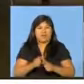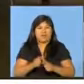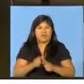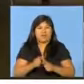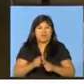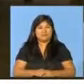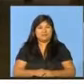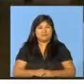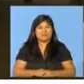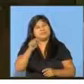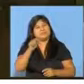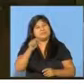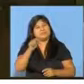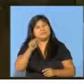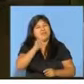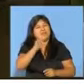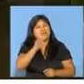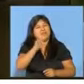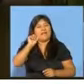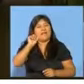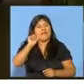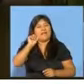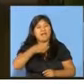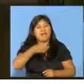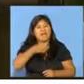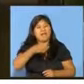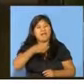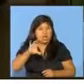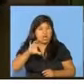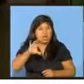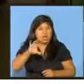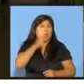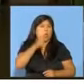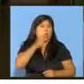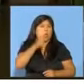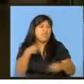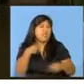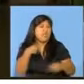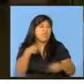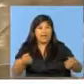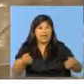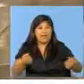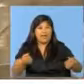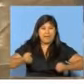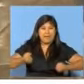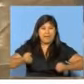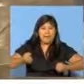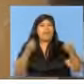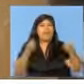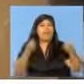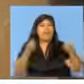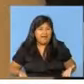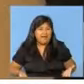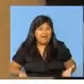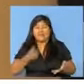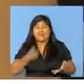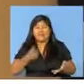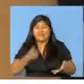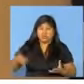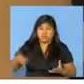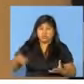ibarra franco franco la idea era con este vehículo llevar la carroza de alguna manera sí para que nos